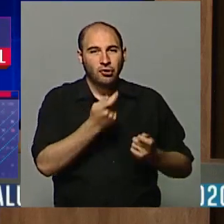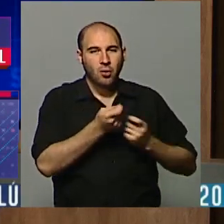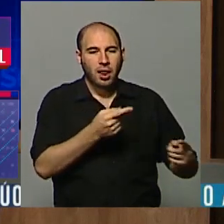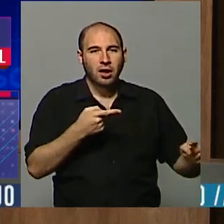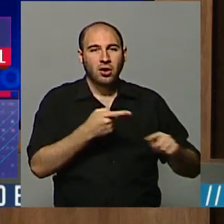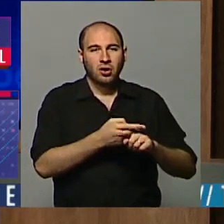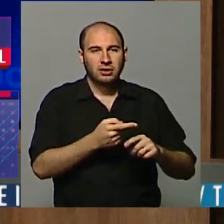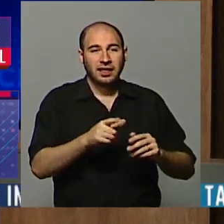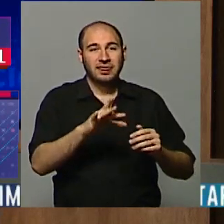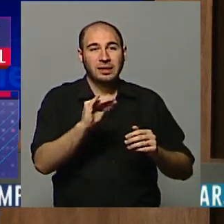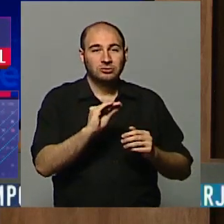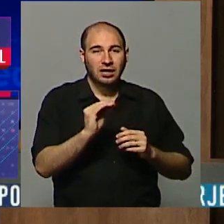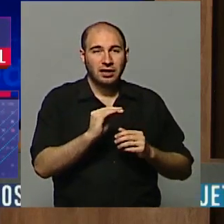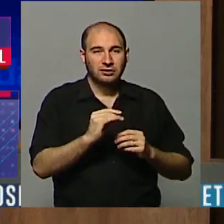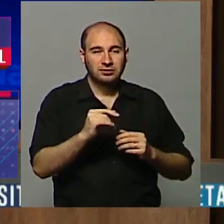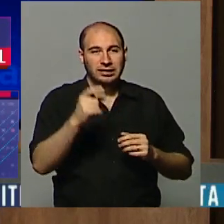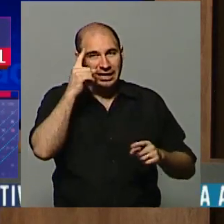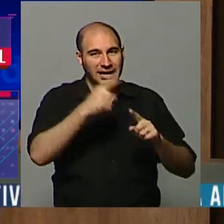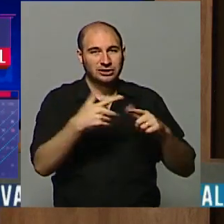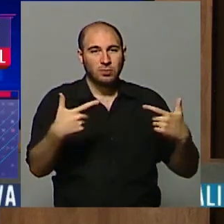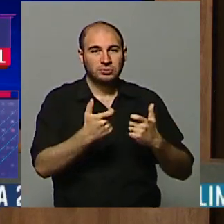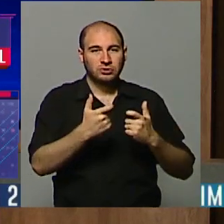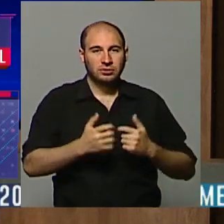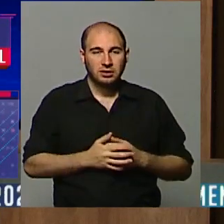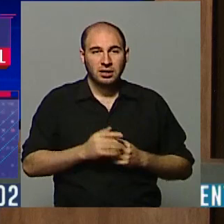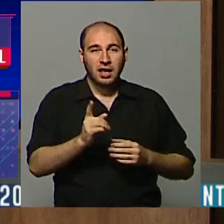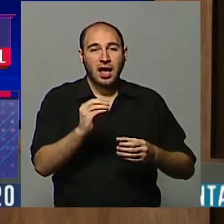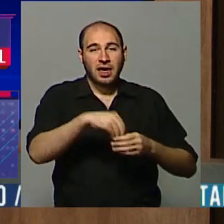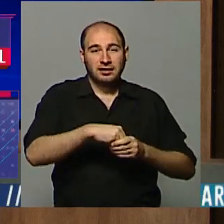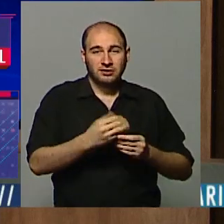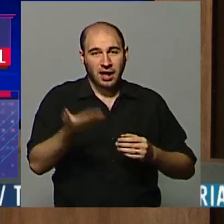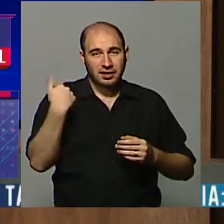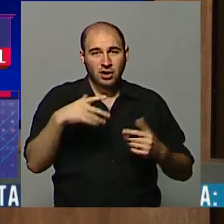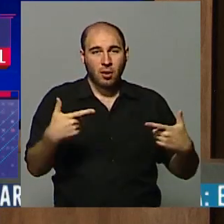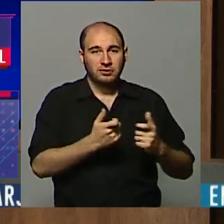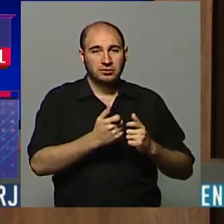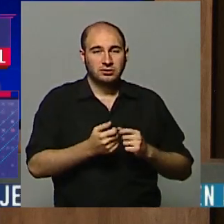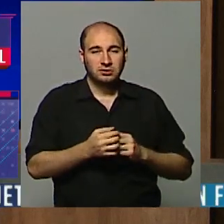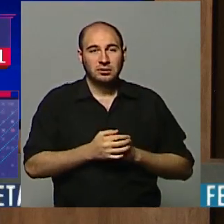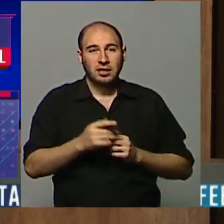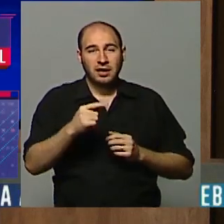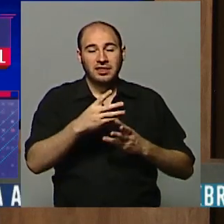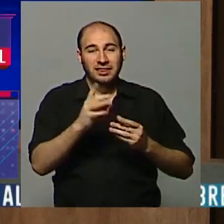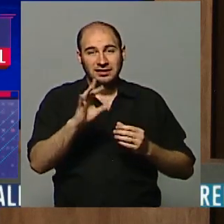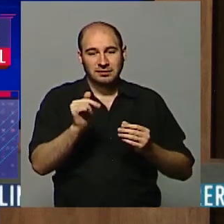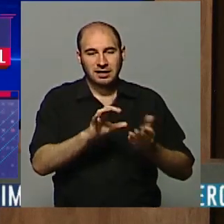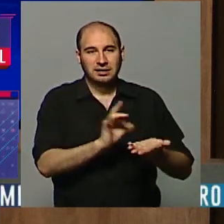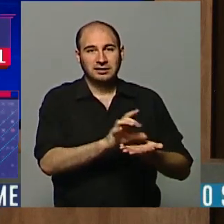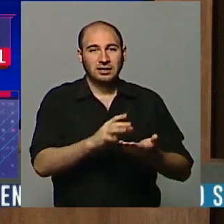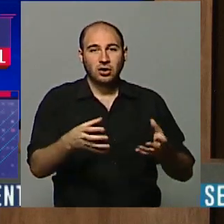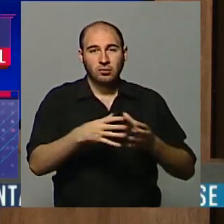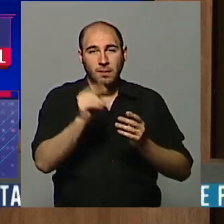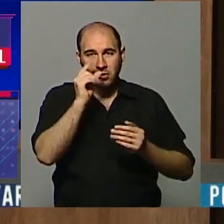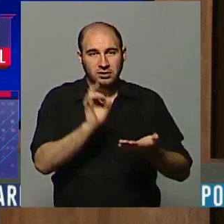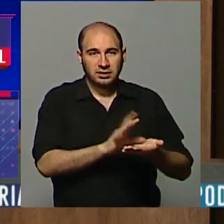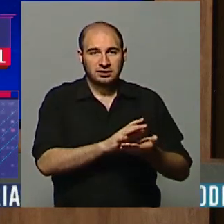con legisladores ex opositores que integraban antes la oposición y que a fines de diciembre fueron expulsados de sus